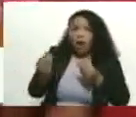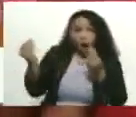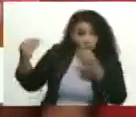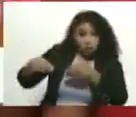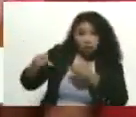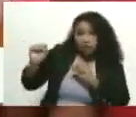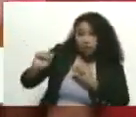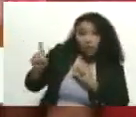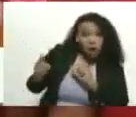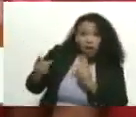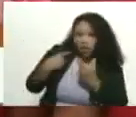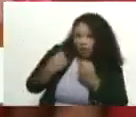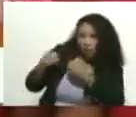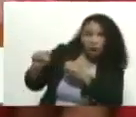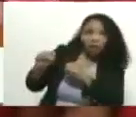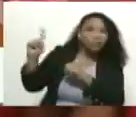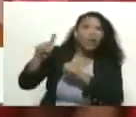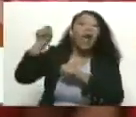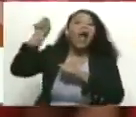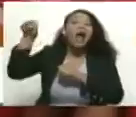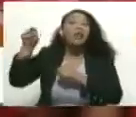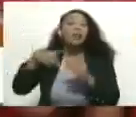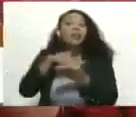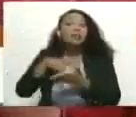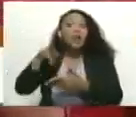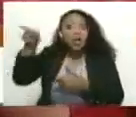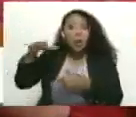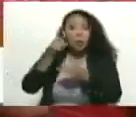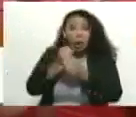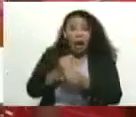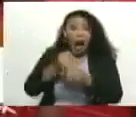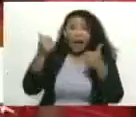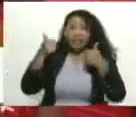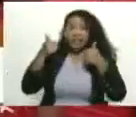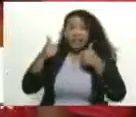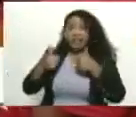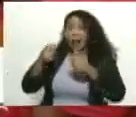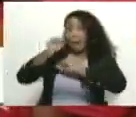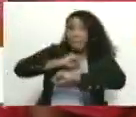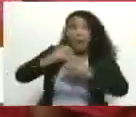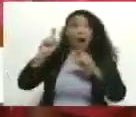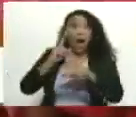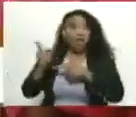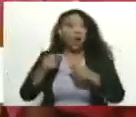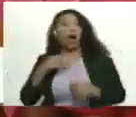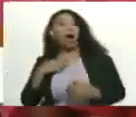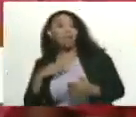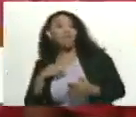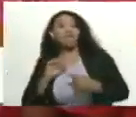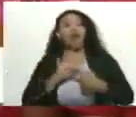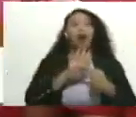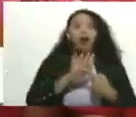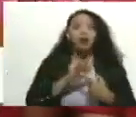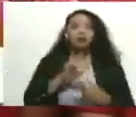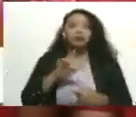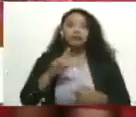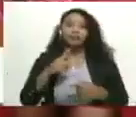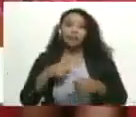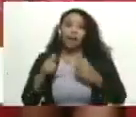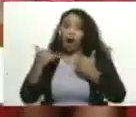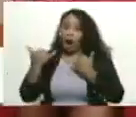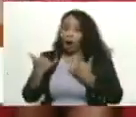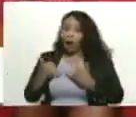Porque ellos eran parte de ese hecho y estaban esperando que eso funcionara para ellos aparecer. Bueno, así están ellos ahorita, ¿ves? Como